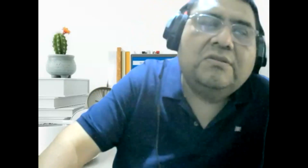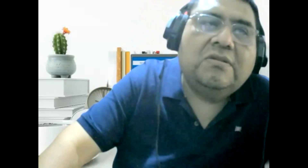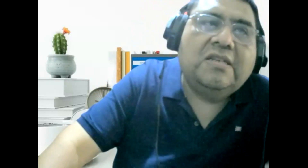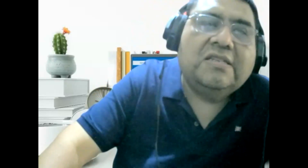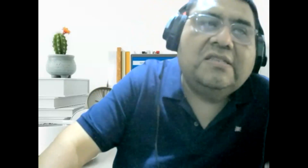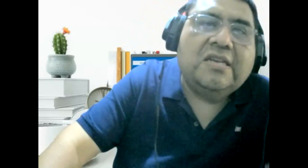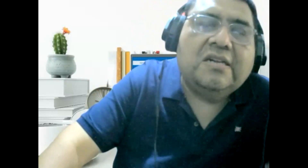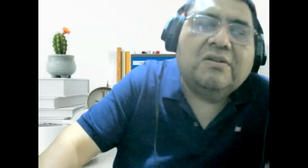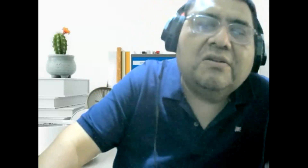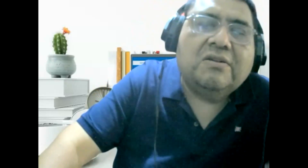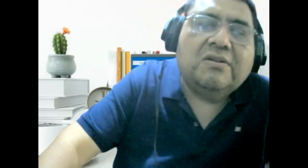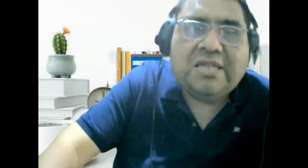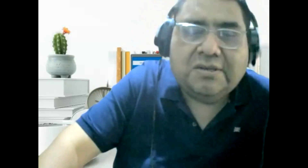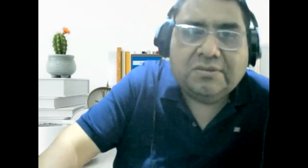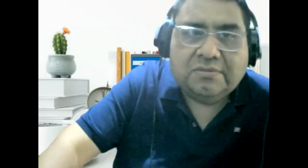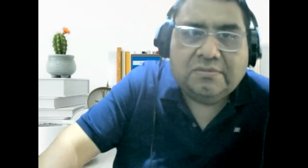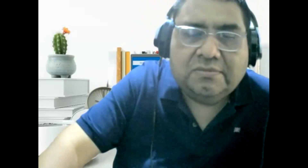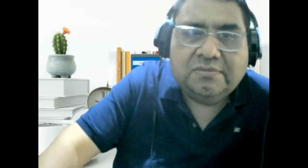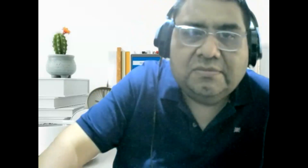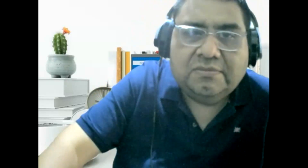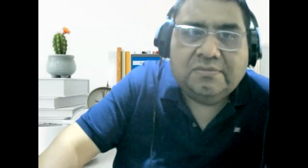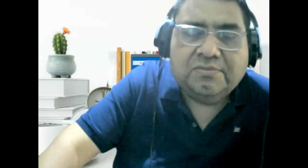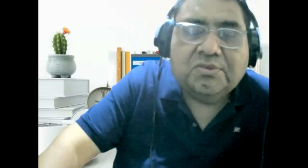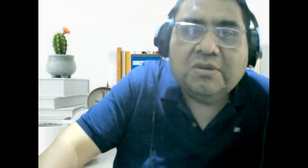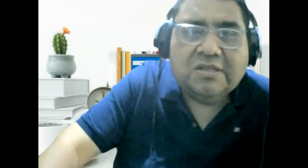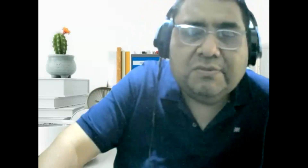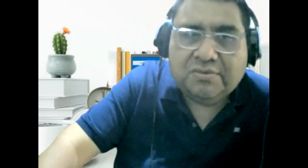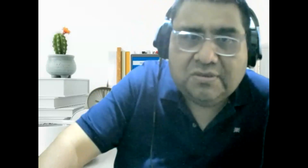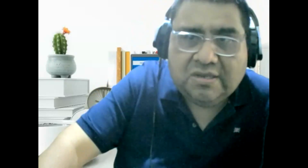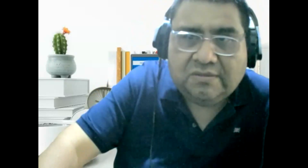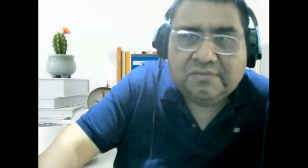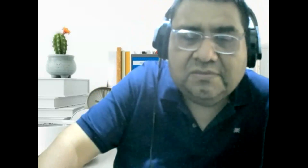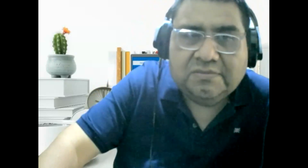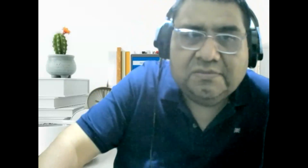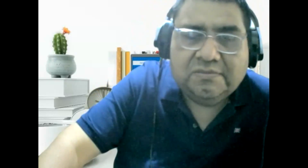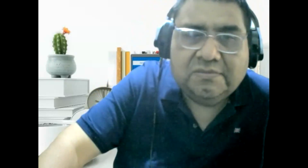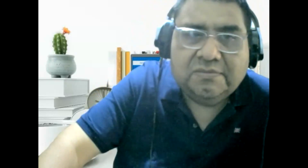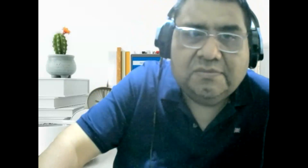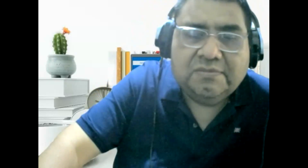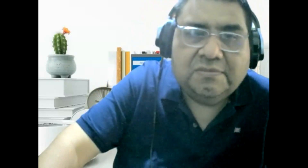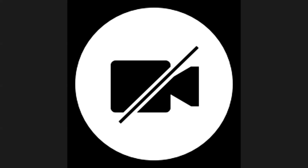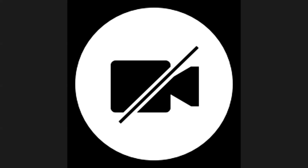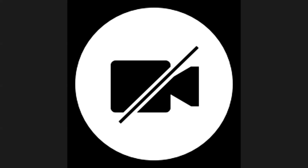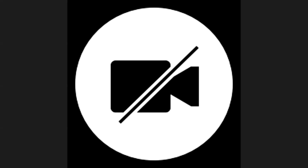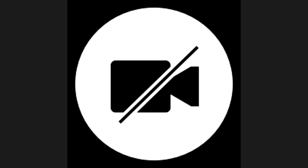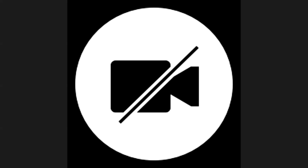Normalmente esto lo tiene que enseñar un paramédico, no cualquier profesional.